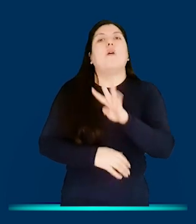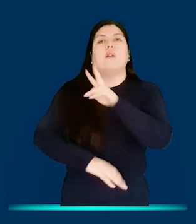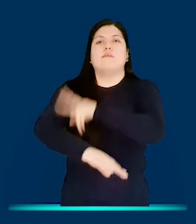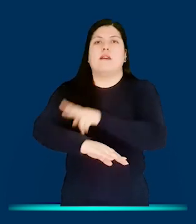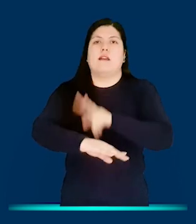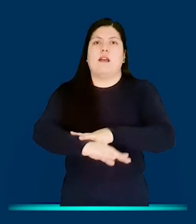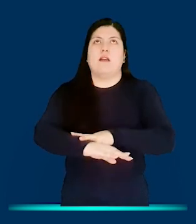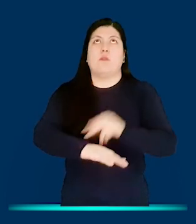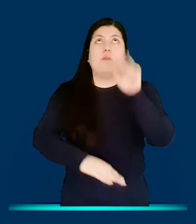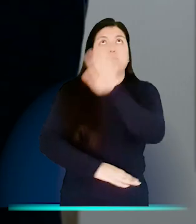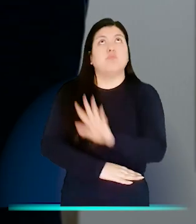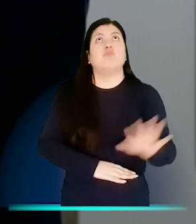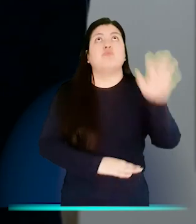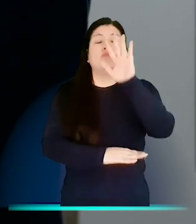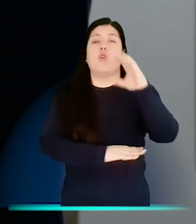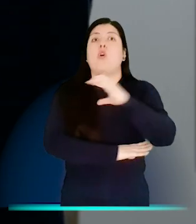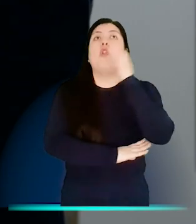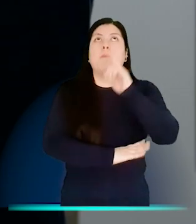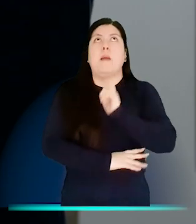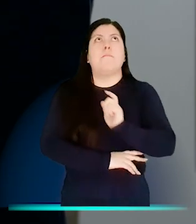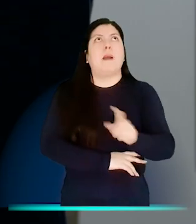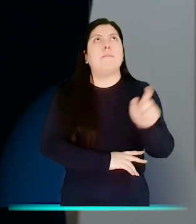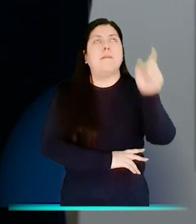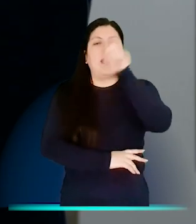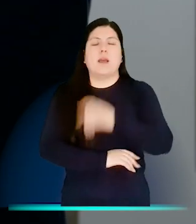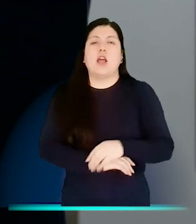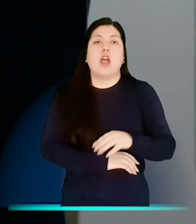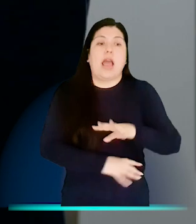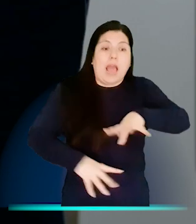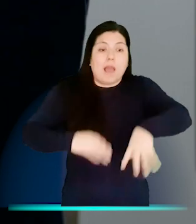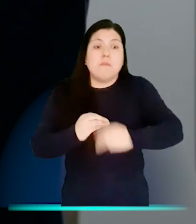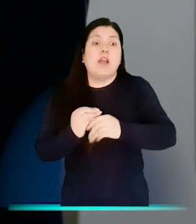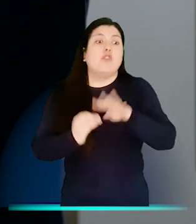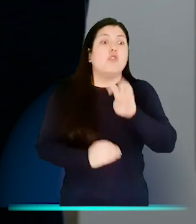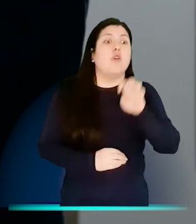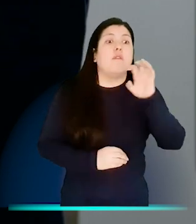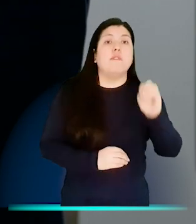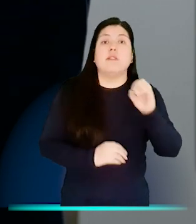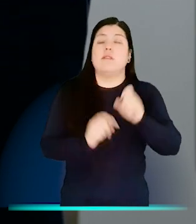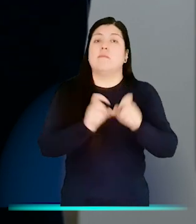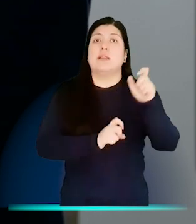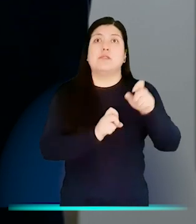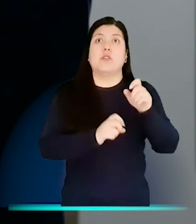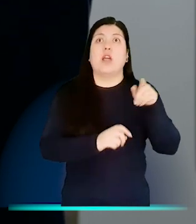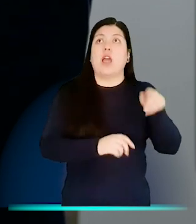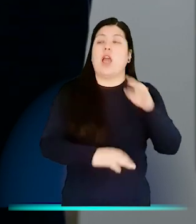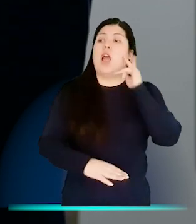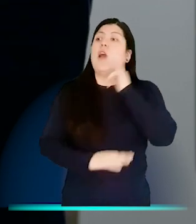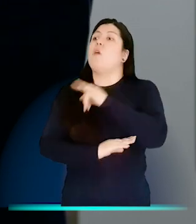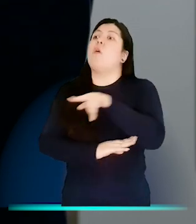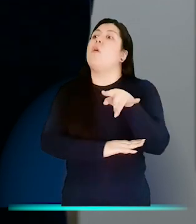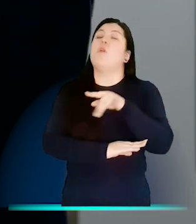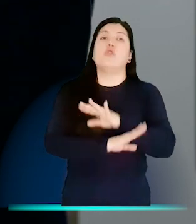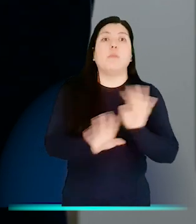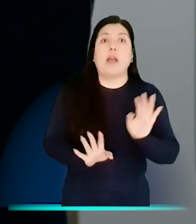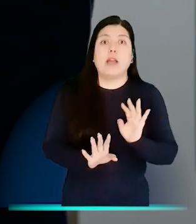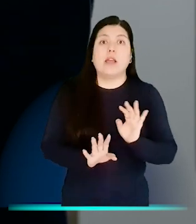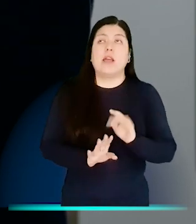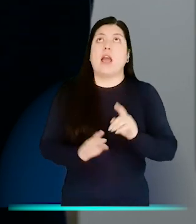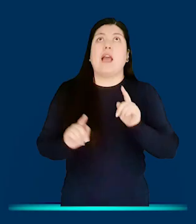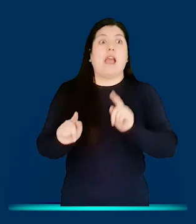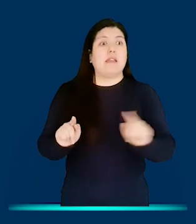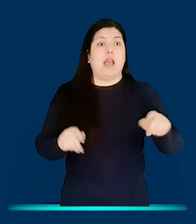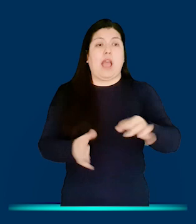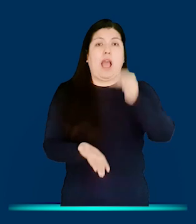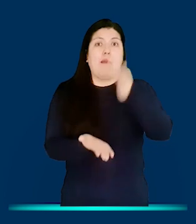me preguntan de la Unión Europea, ellos tienen en este momento 34 delegados desplegados por el territorio